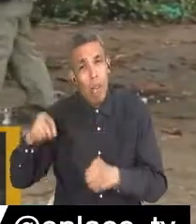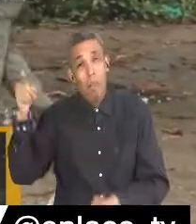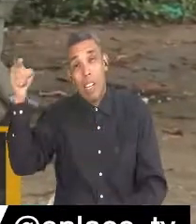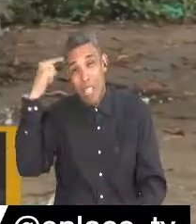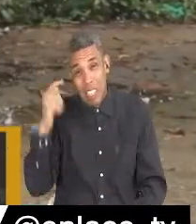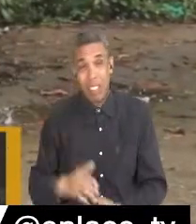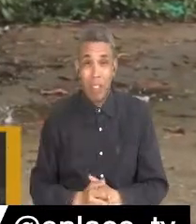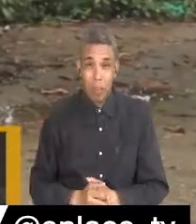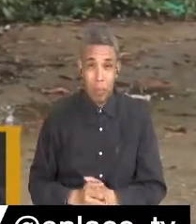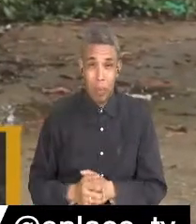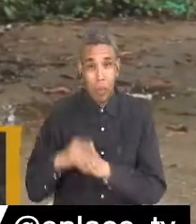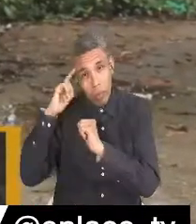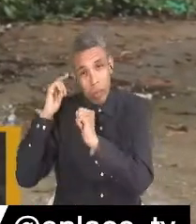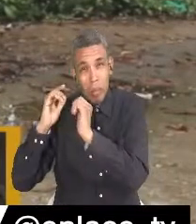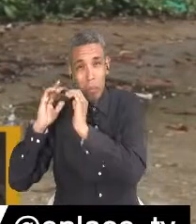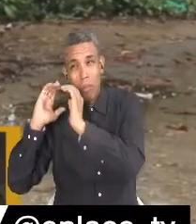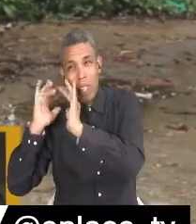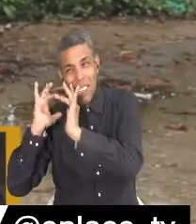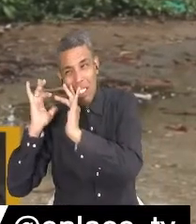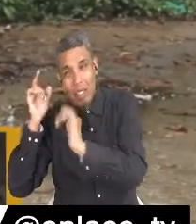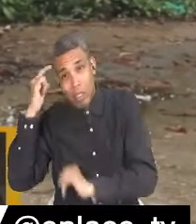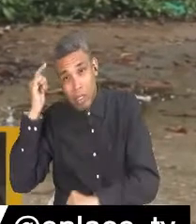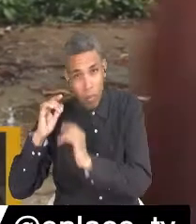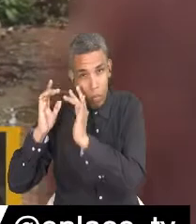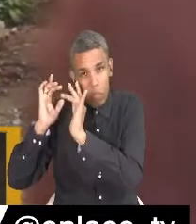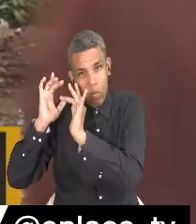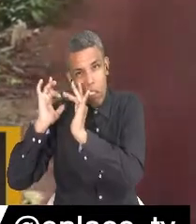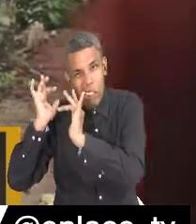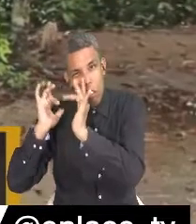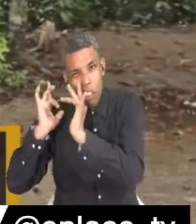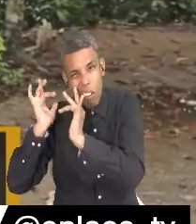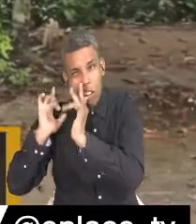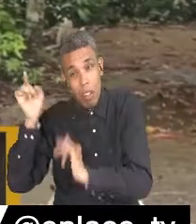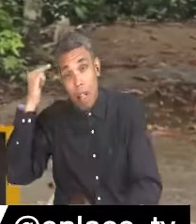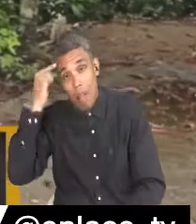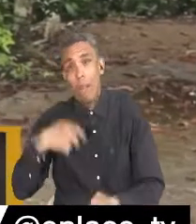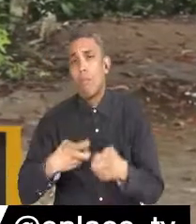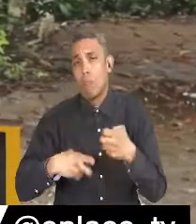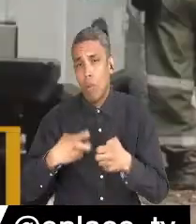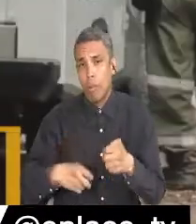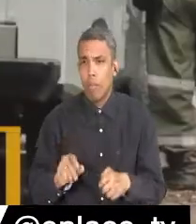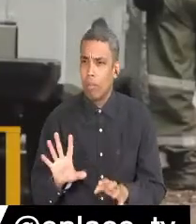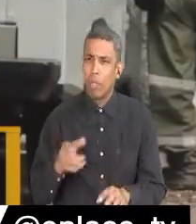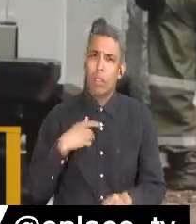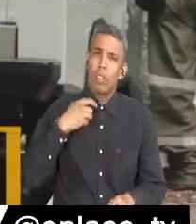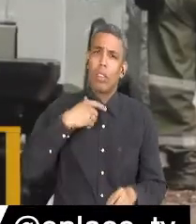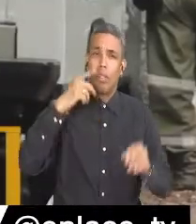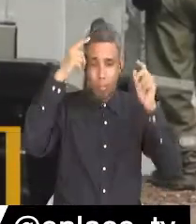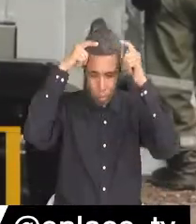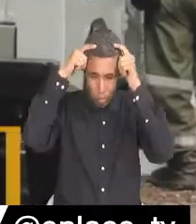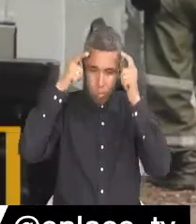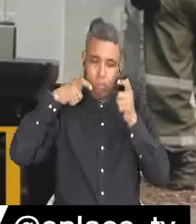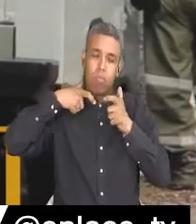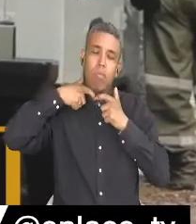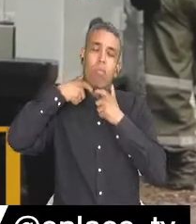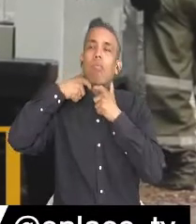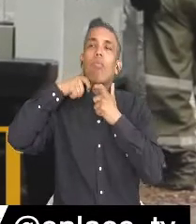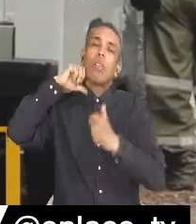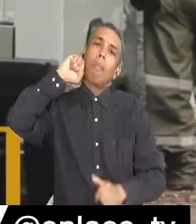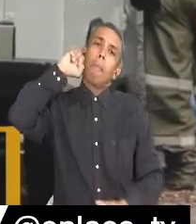lo que se me hace raro era que se haya ahorcado, ¿sí entiende? Eso es lo que me hace raro, porque cuando él bajó, bajaron unos perritos junto con